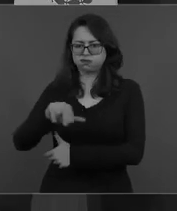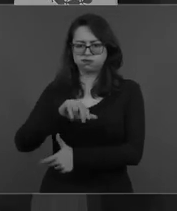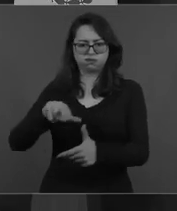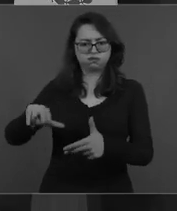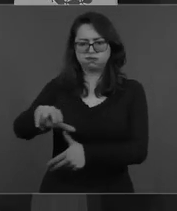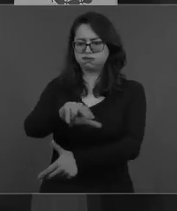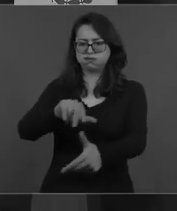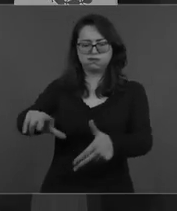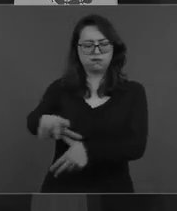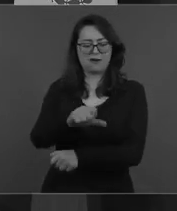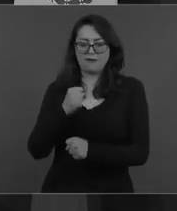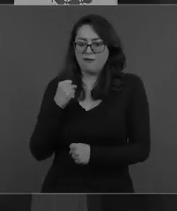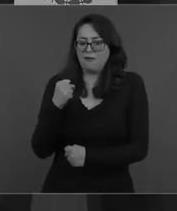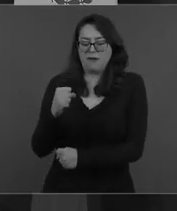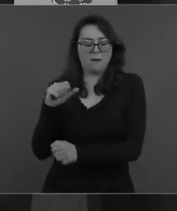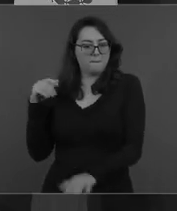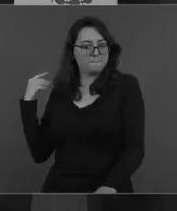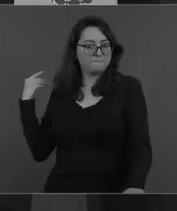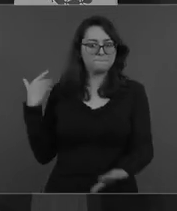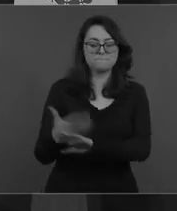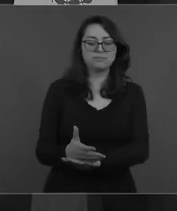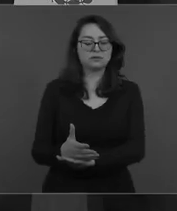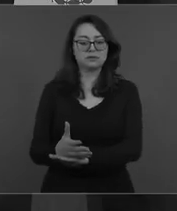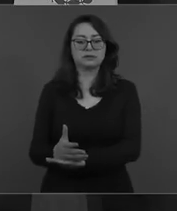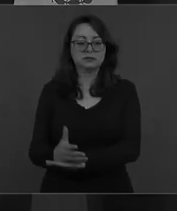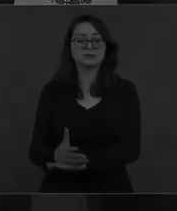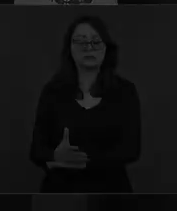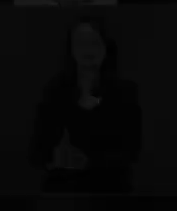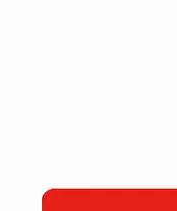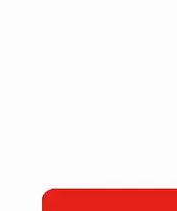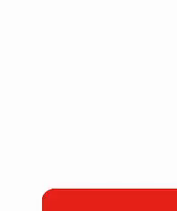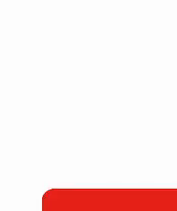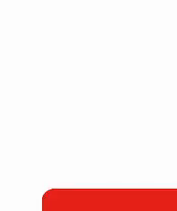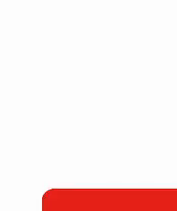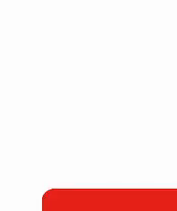estamos en eso, vamos a estarles informando.